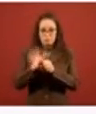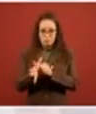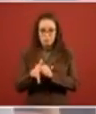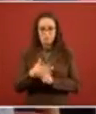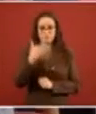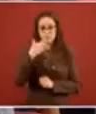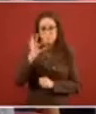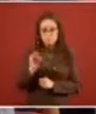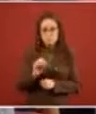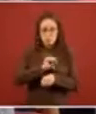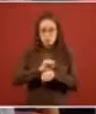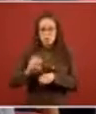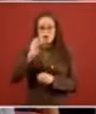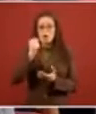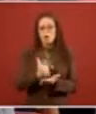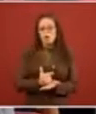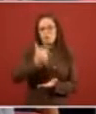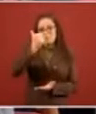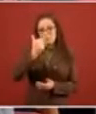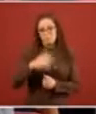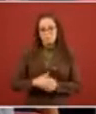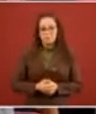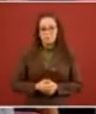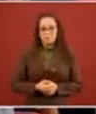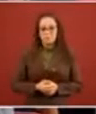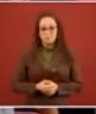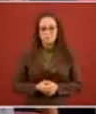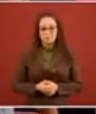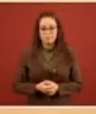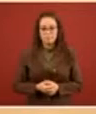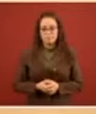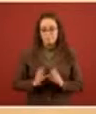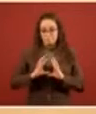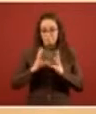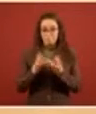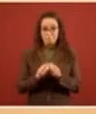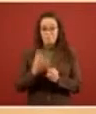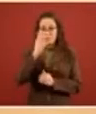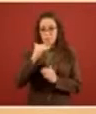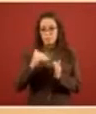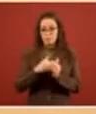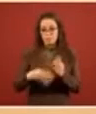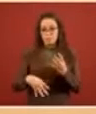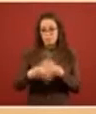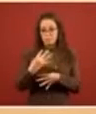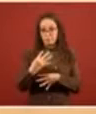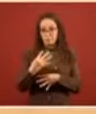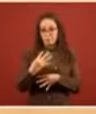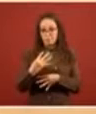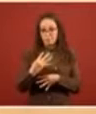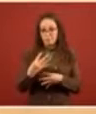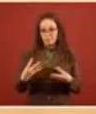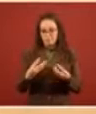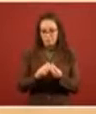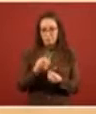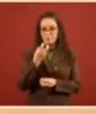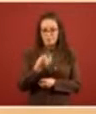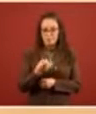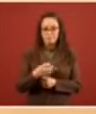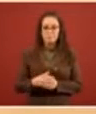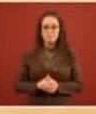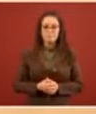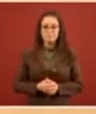al momento de demandar atención médica, los 5.014 casos. Y bueno, continuamos viendo